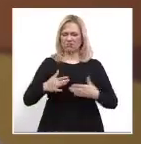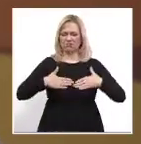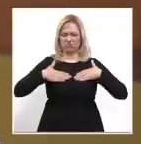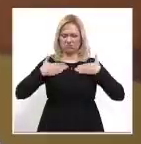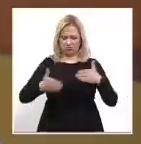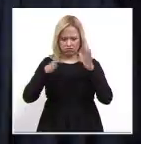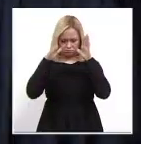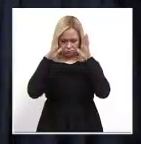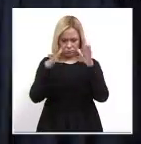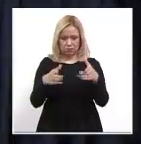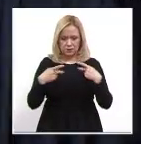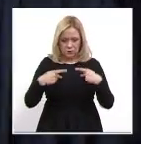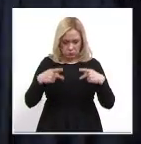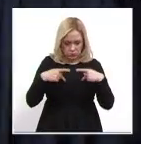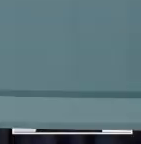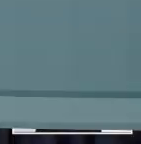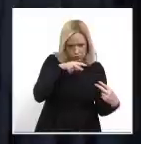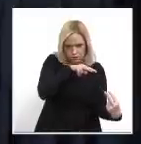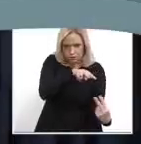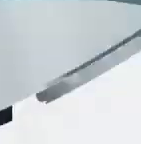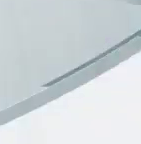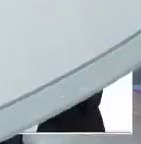y cercanas a la gente.